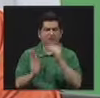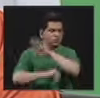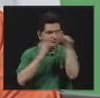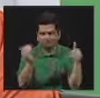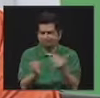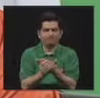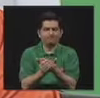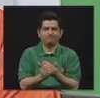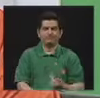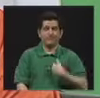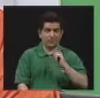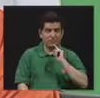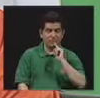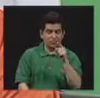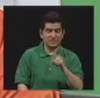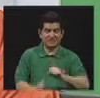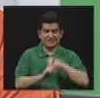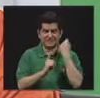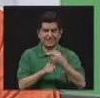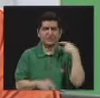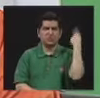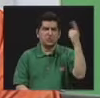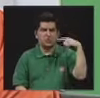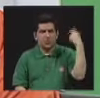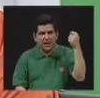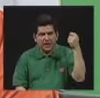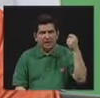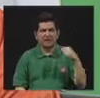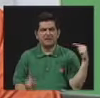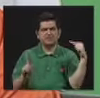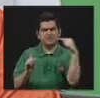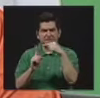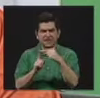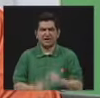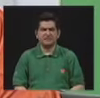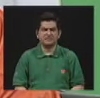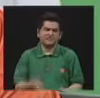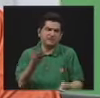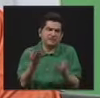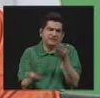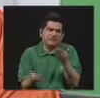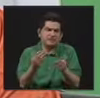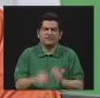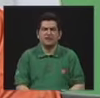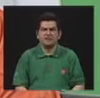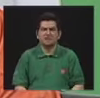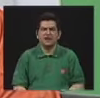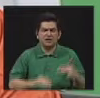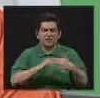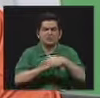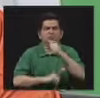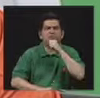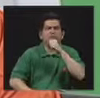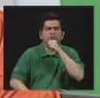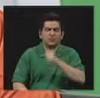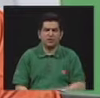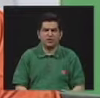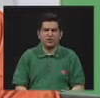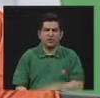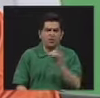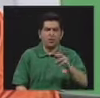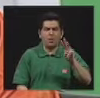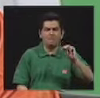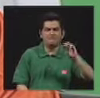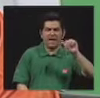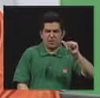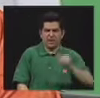siendo afectados. Les puedo decir que esto va desde Guanacaste hasta la parte de Puerto Viejo, hasta la parte